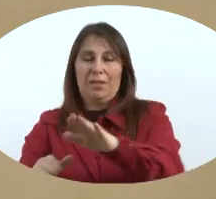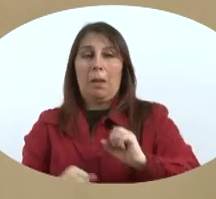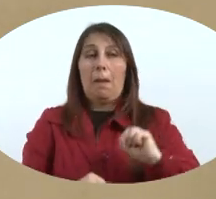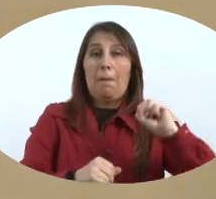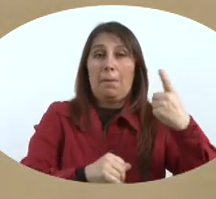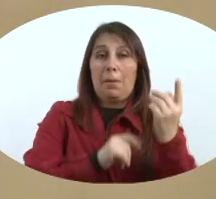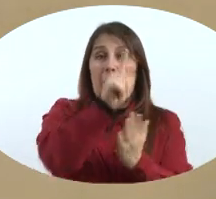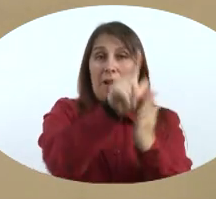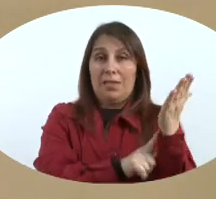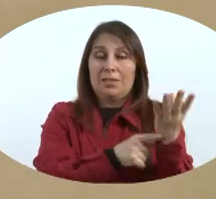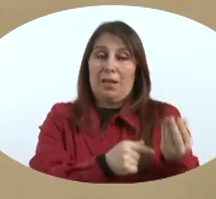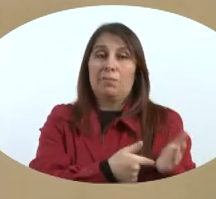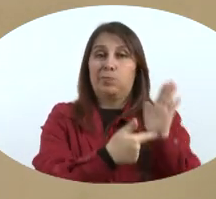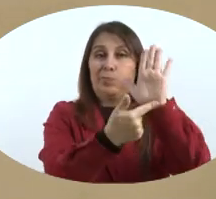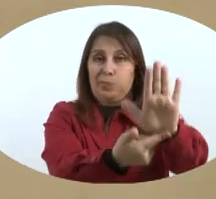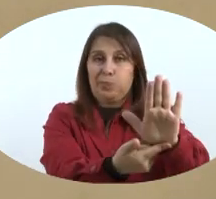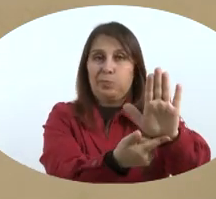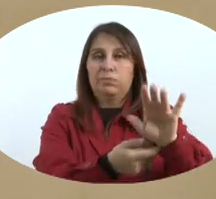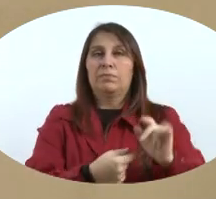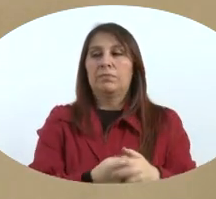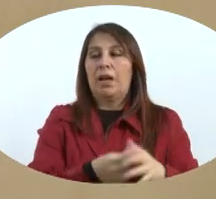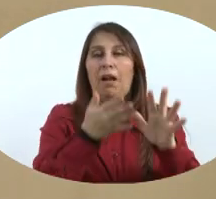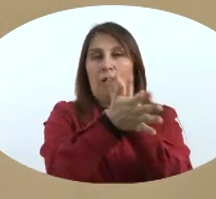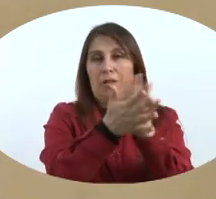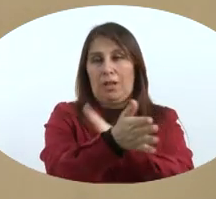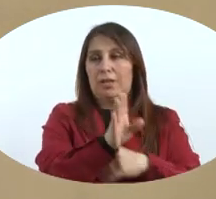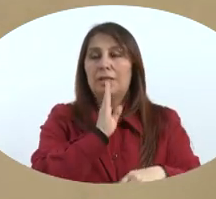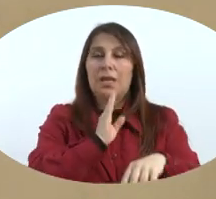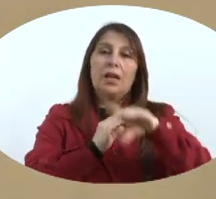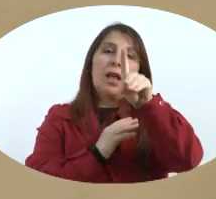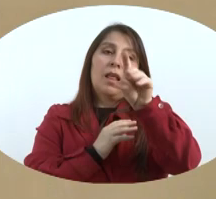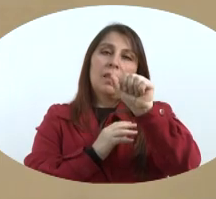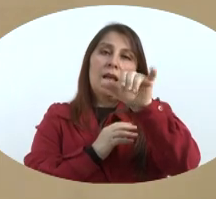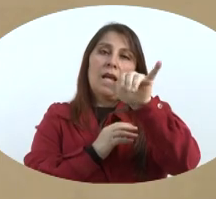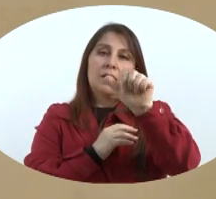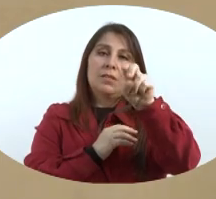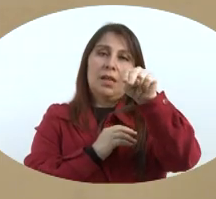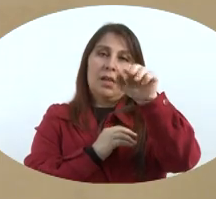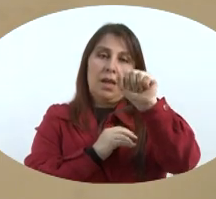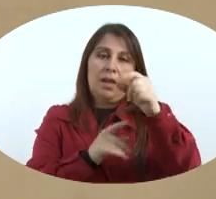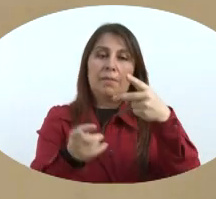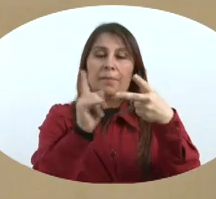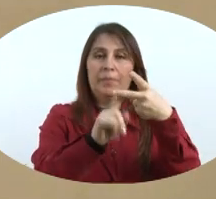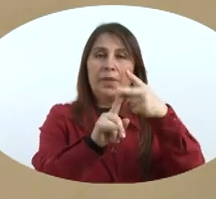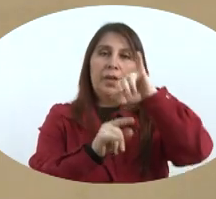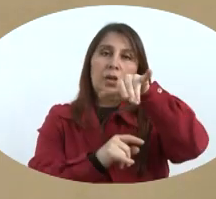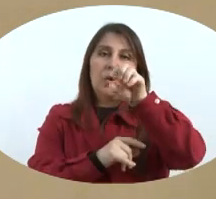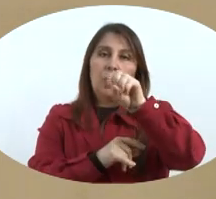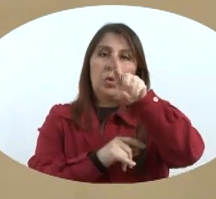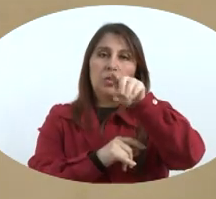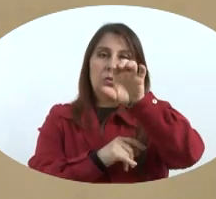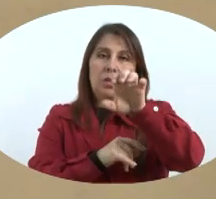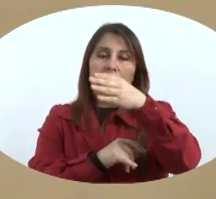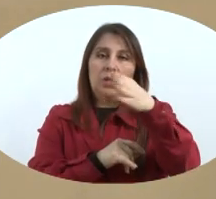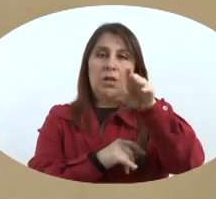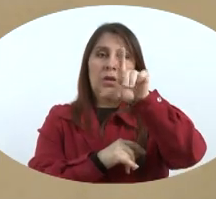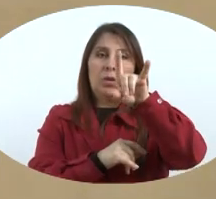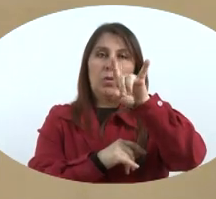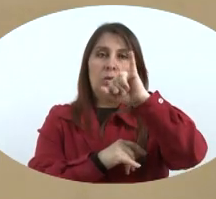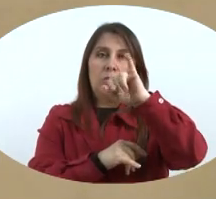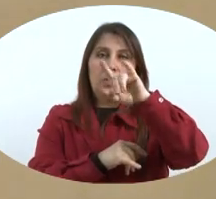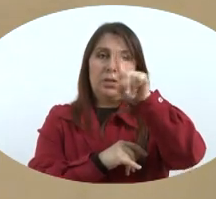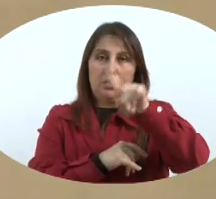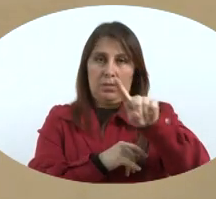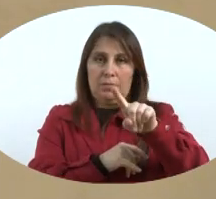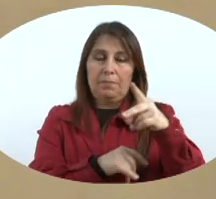presentación se llevará a cabo por la primera lista que está conformada por taiana catherine naranjo vu xuan y josé luís que hay tan mendoza